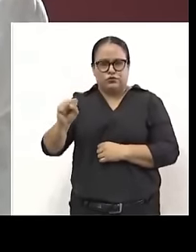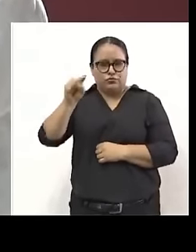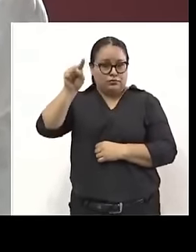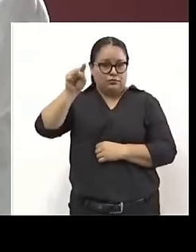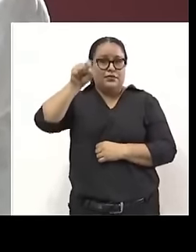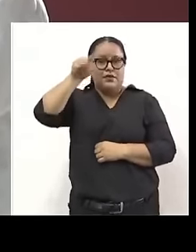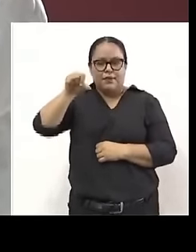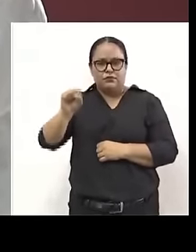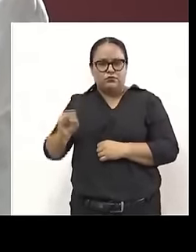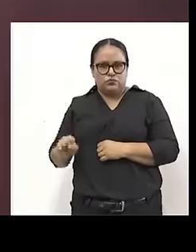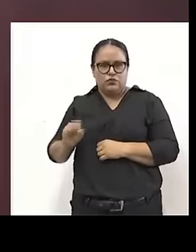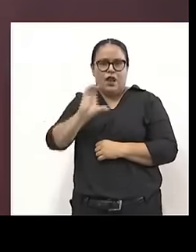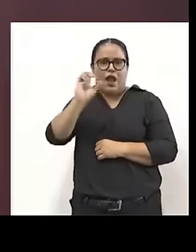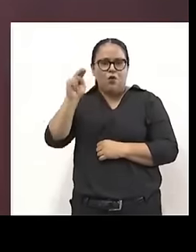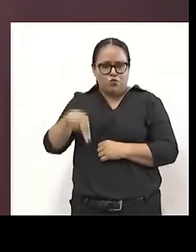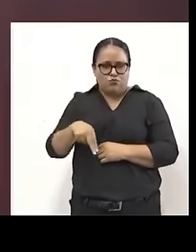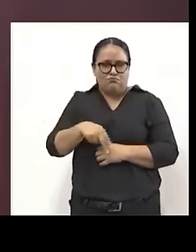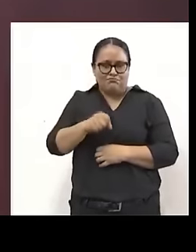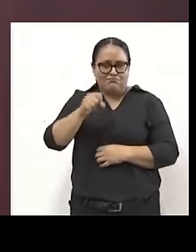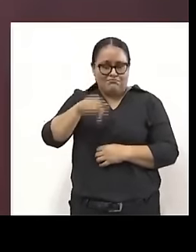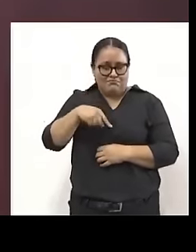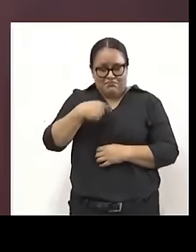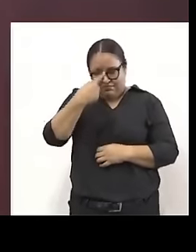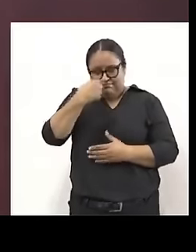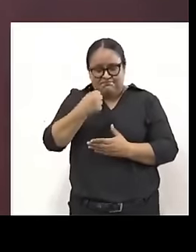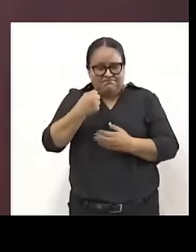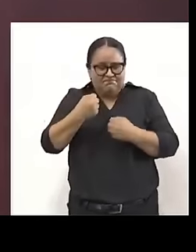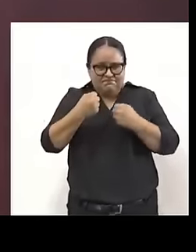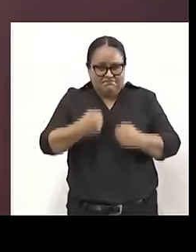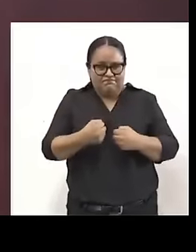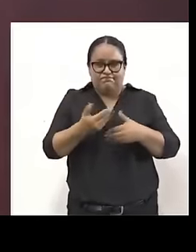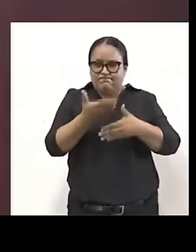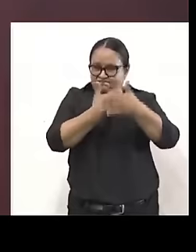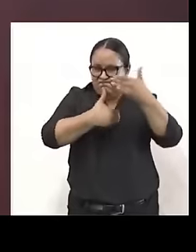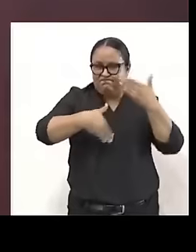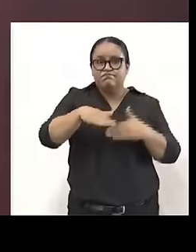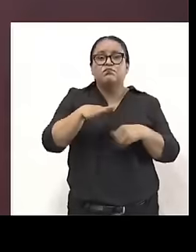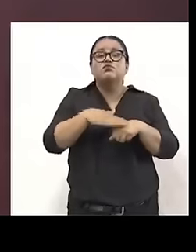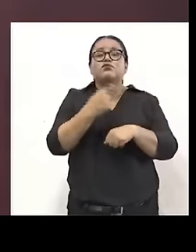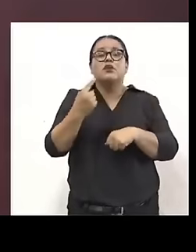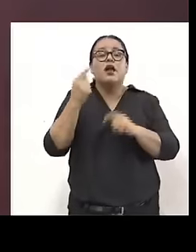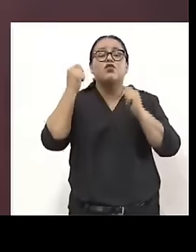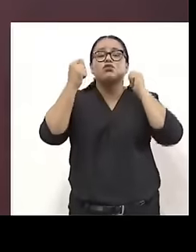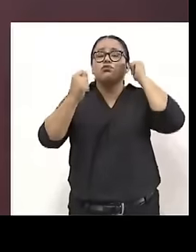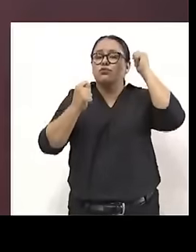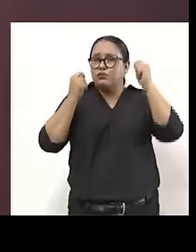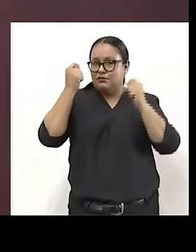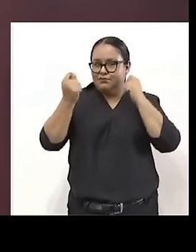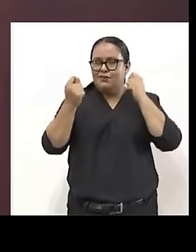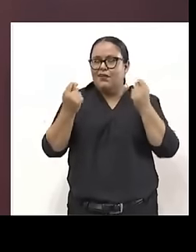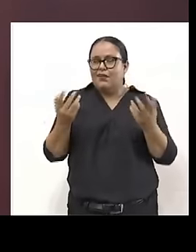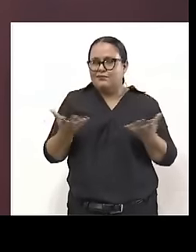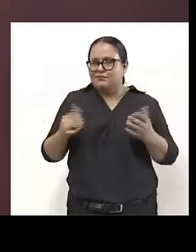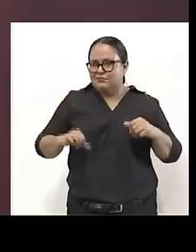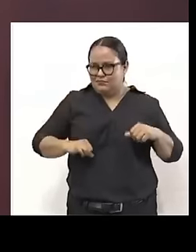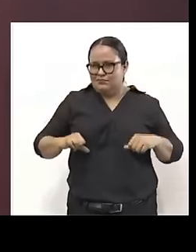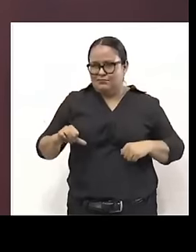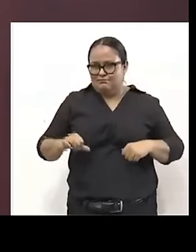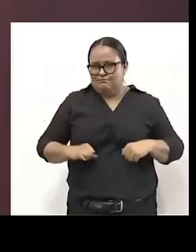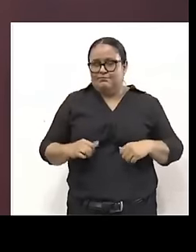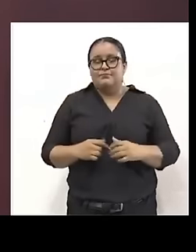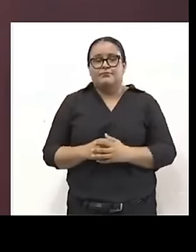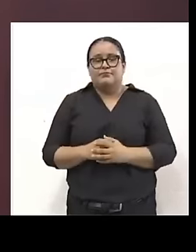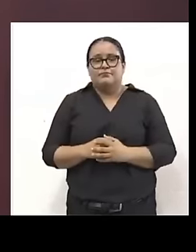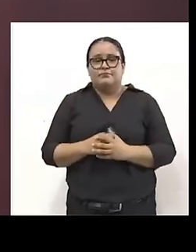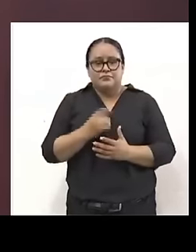esos eh círculos de noticias que había de siete a nueva de la mañana el grado que renegaba tanto y